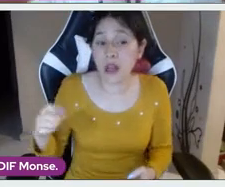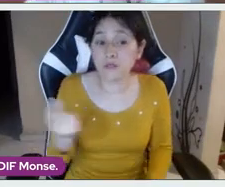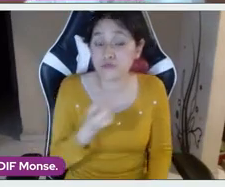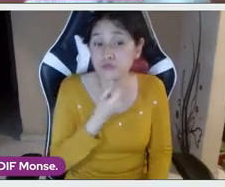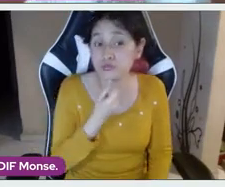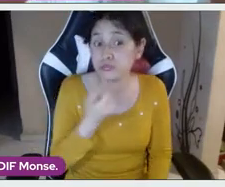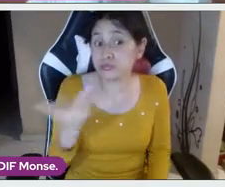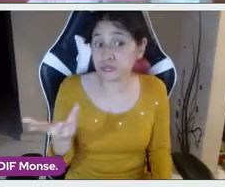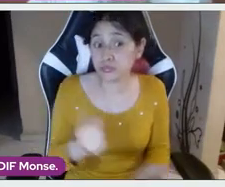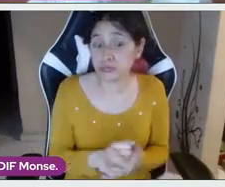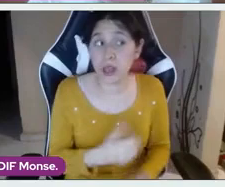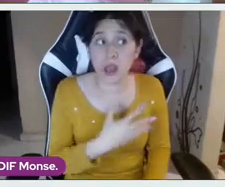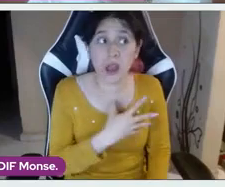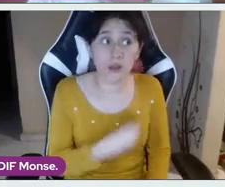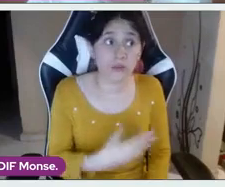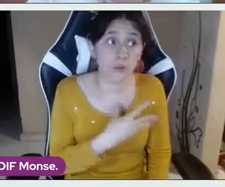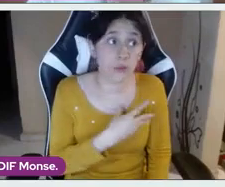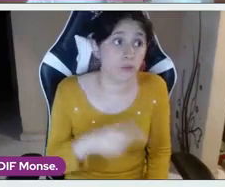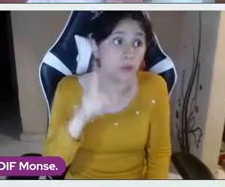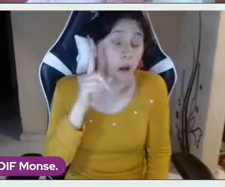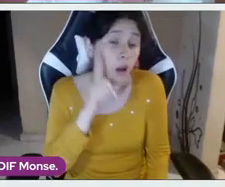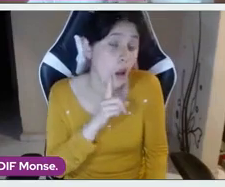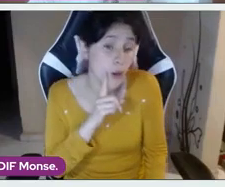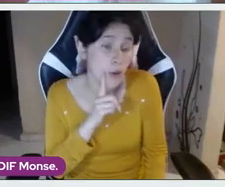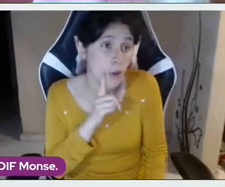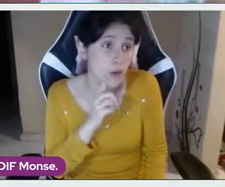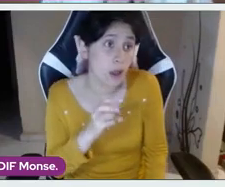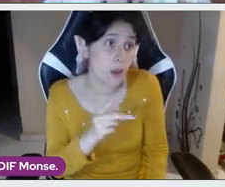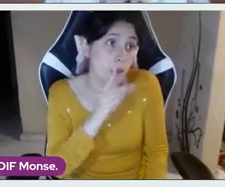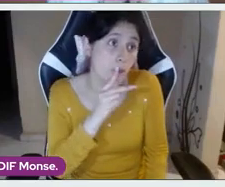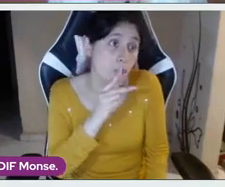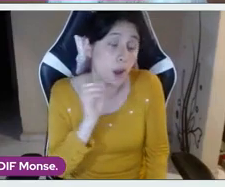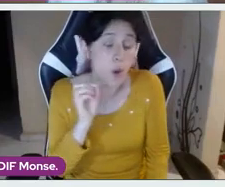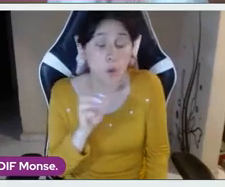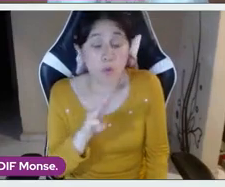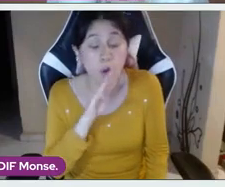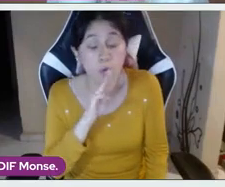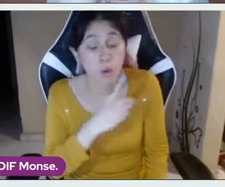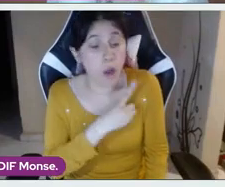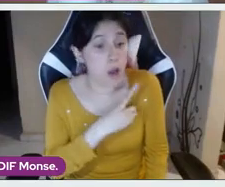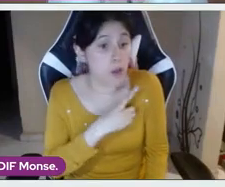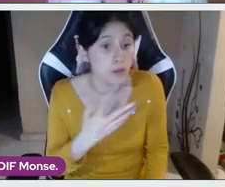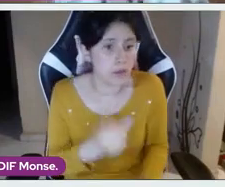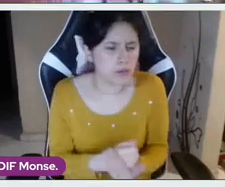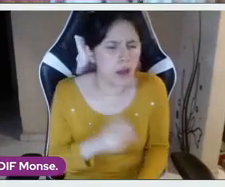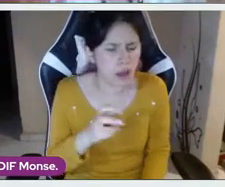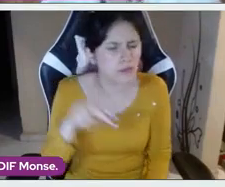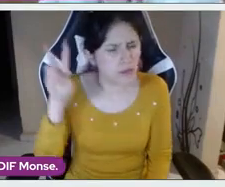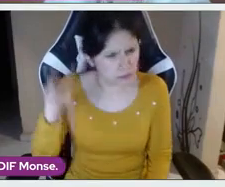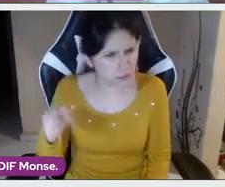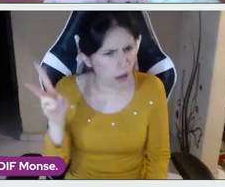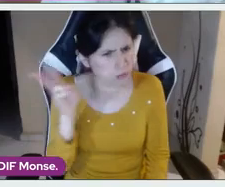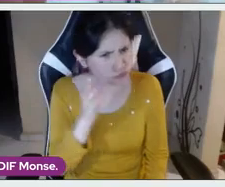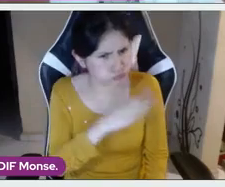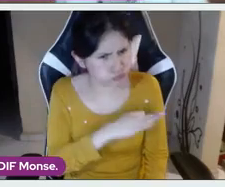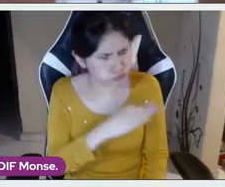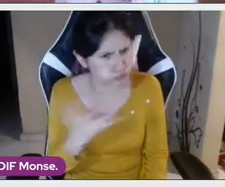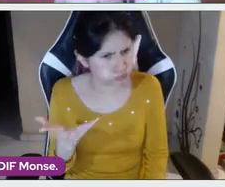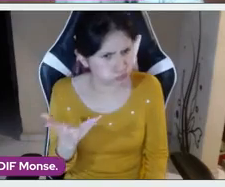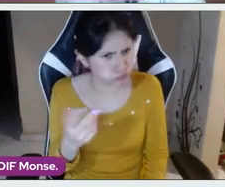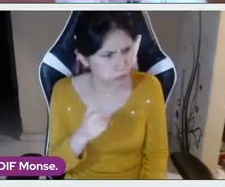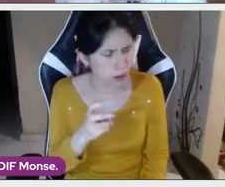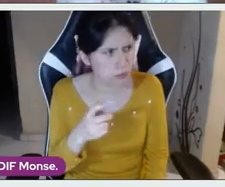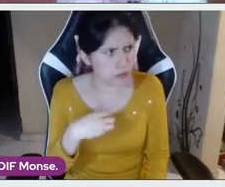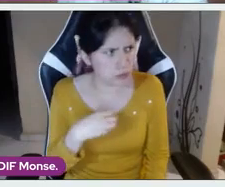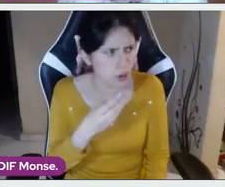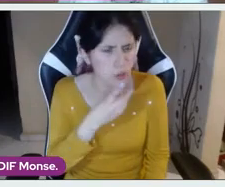hijas de familias monoparentales? ¿Es mito? ¿Es realidad? Esto lo digo porque también puede